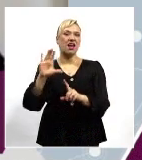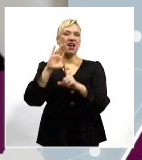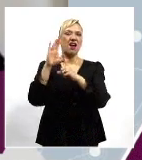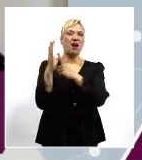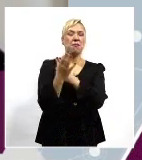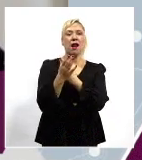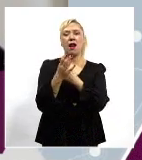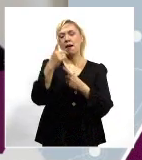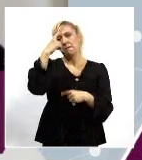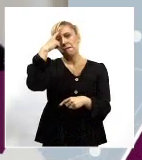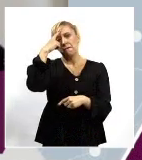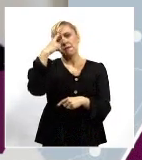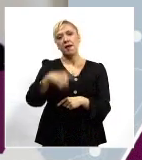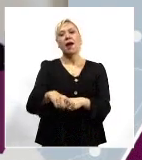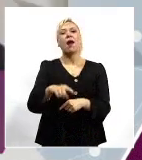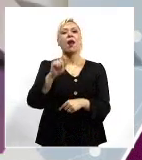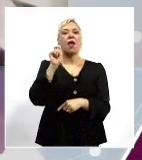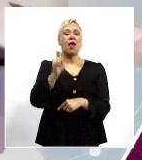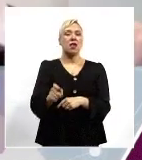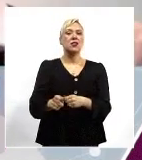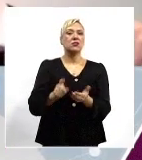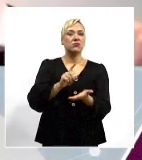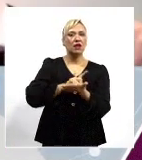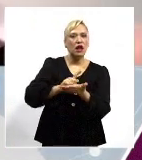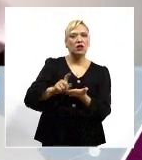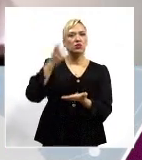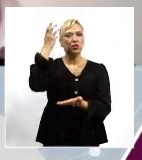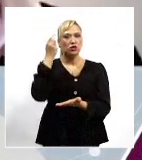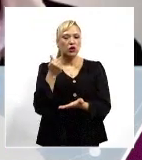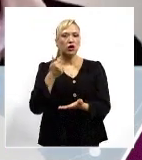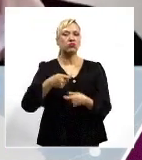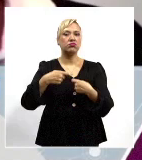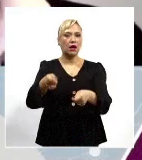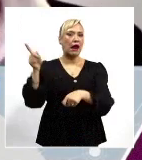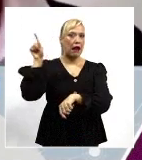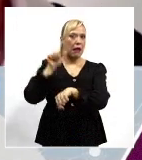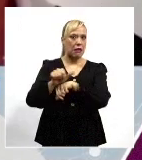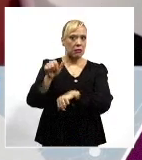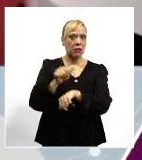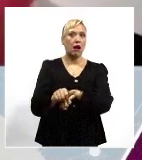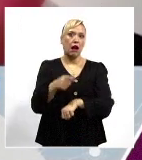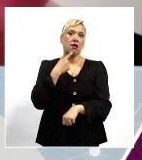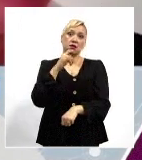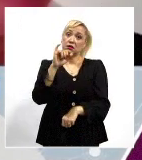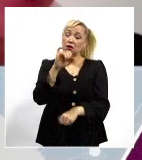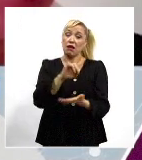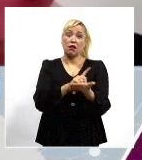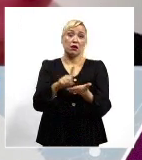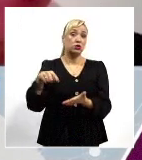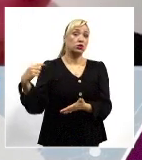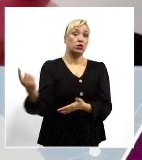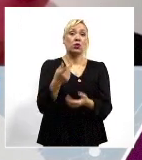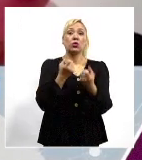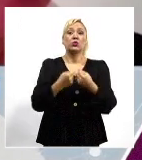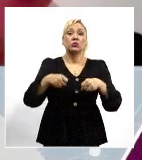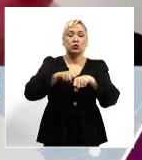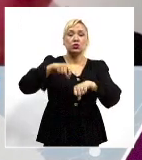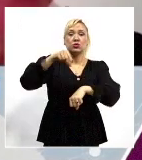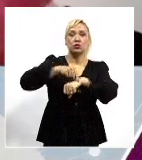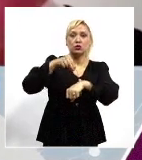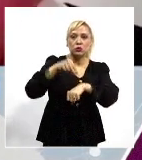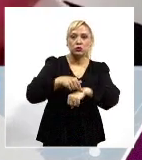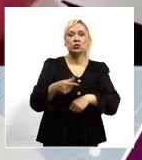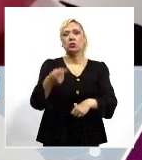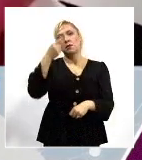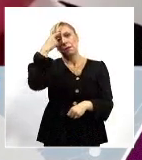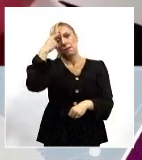de Argentina. Durante su participación en el Seminario Permanente sobre Derecho a la Seguridad Social y Cargas de